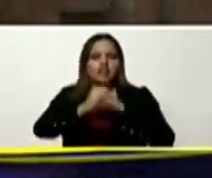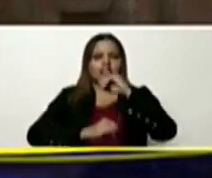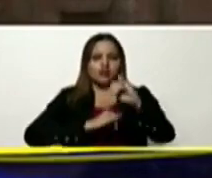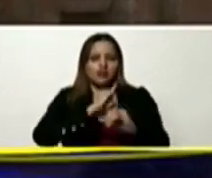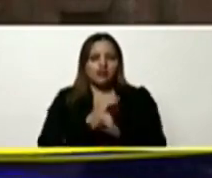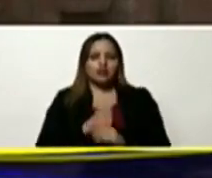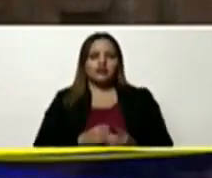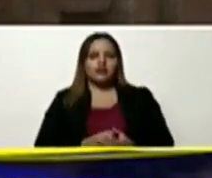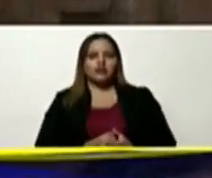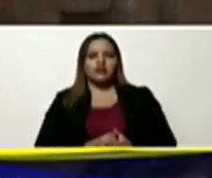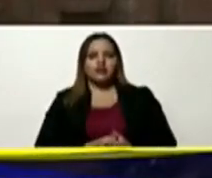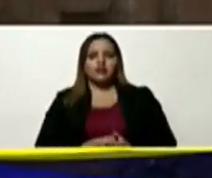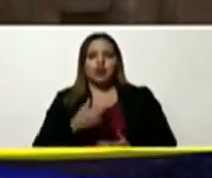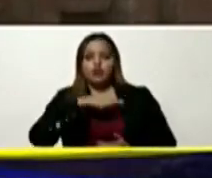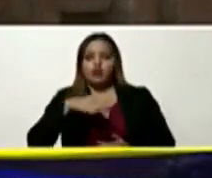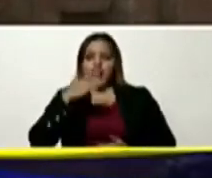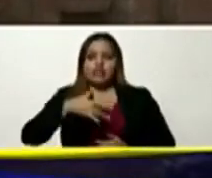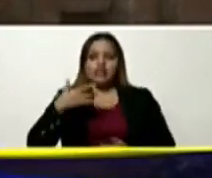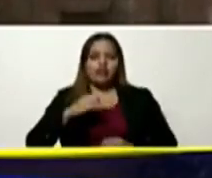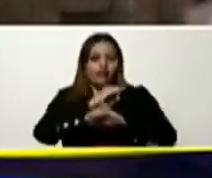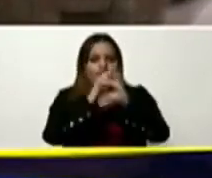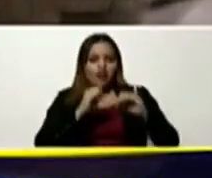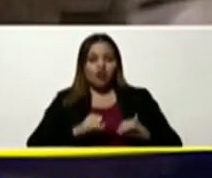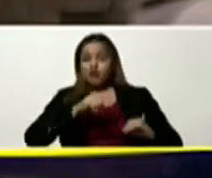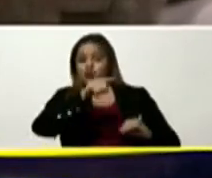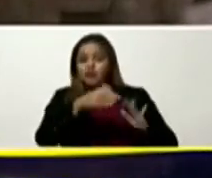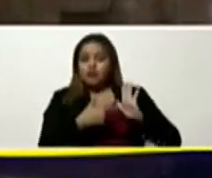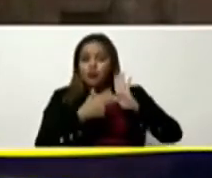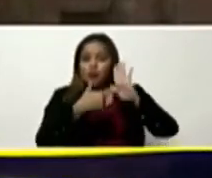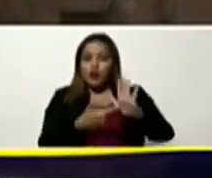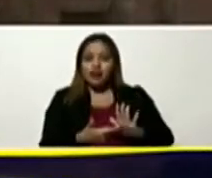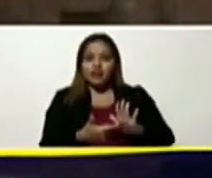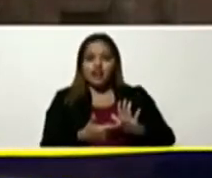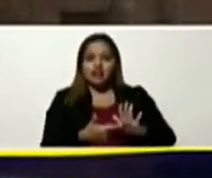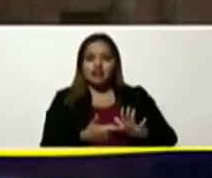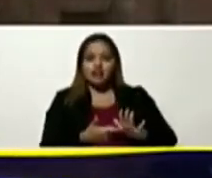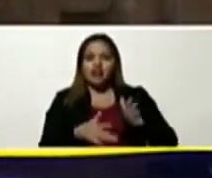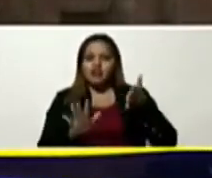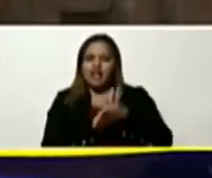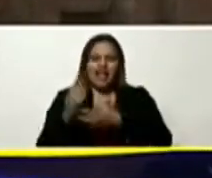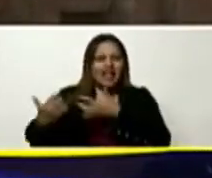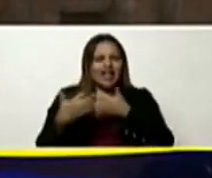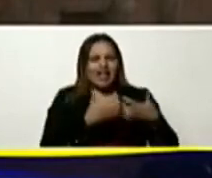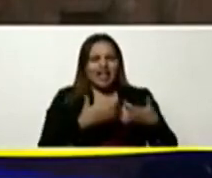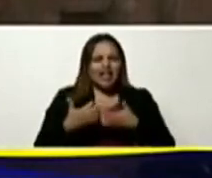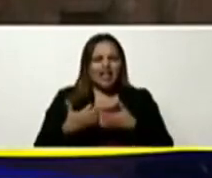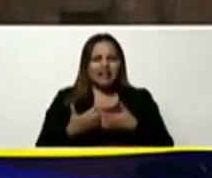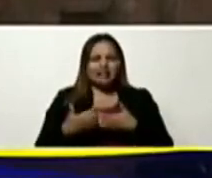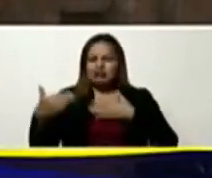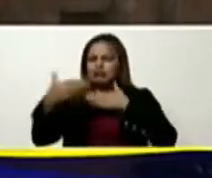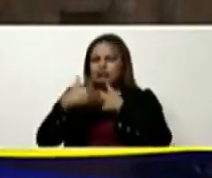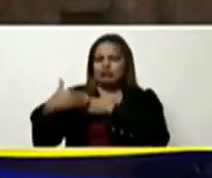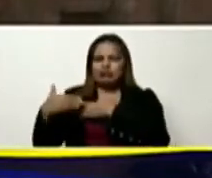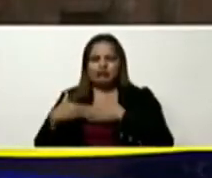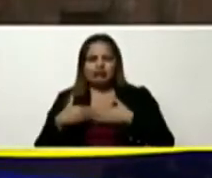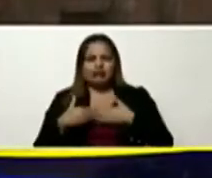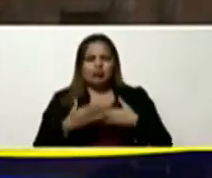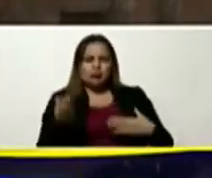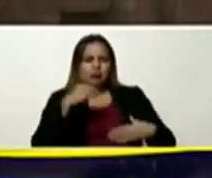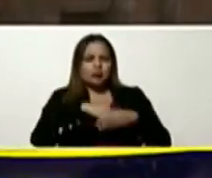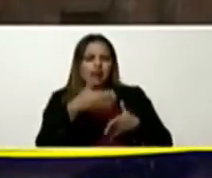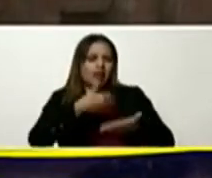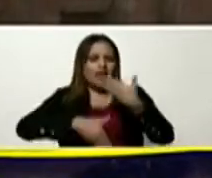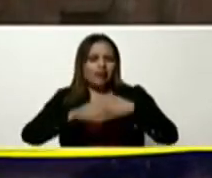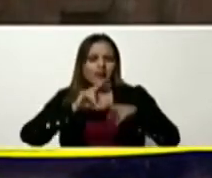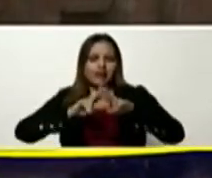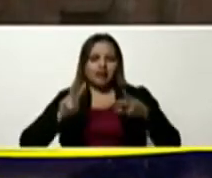internacional, nosotros nos hace sentir muy feliz porque usted es la demostración que ante la guerra, ante los ataques, ante la injerencia, la